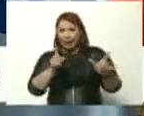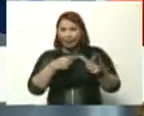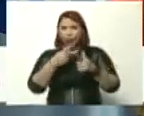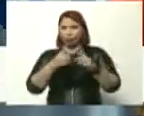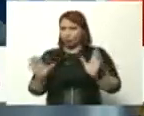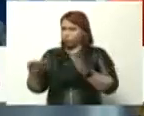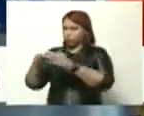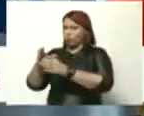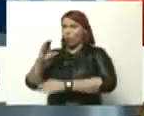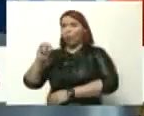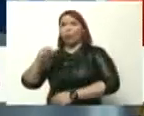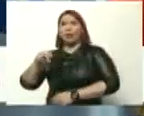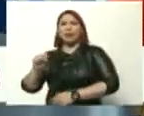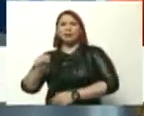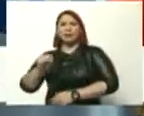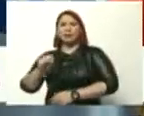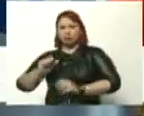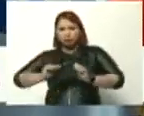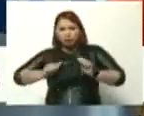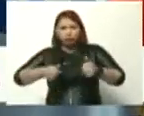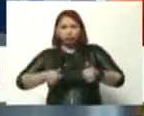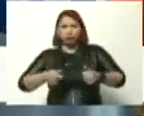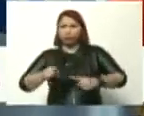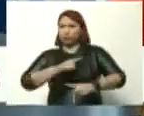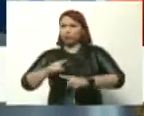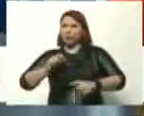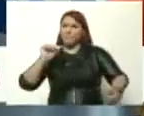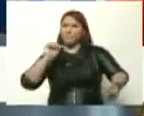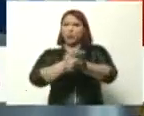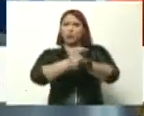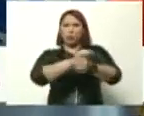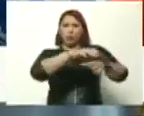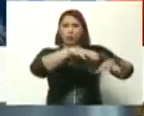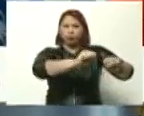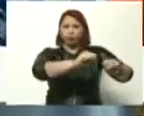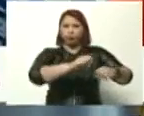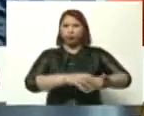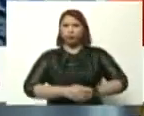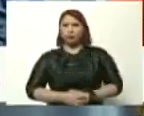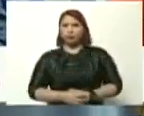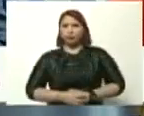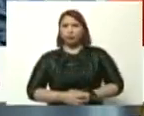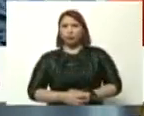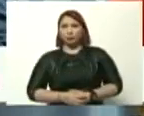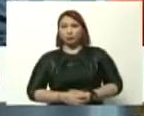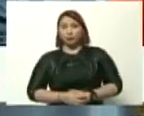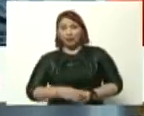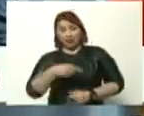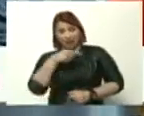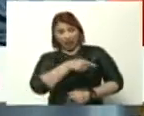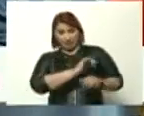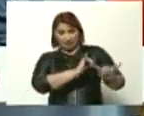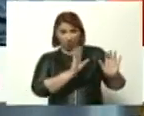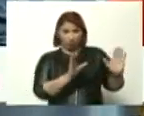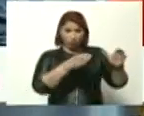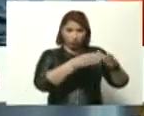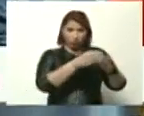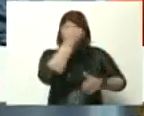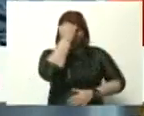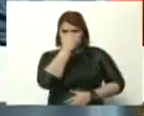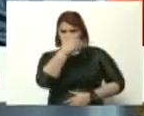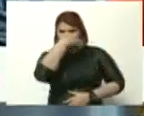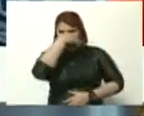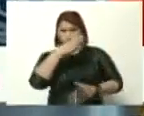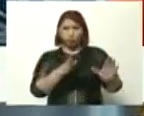procedió inmediatamente a su aprehensión. Cabe destacar que este grupo de delincuencia